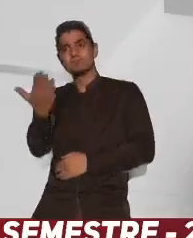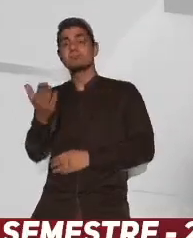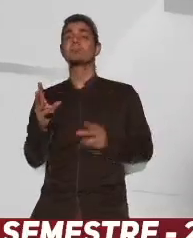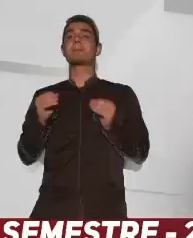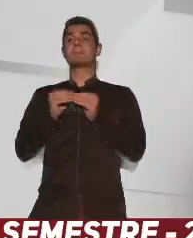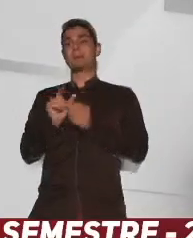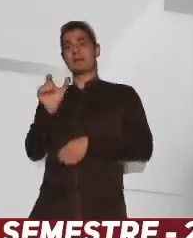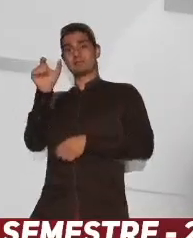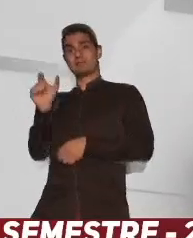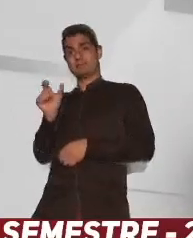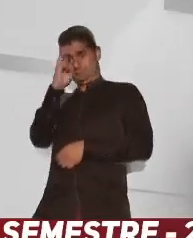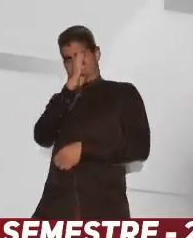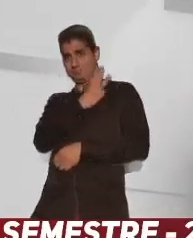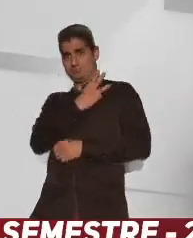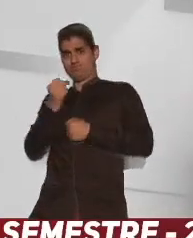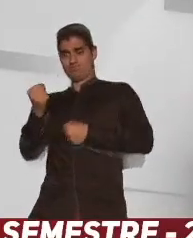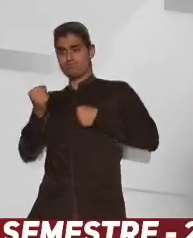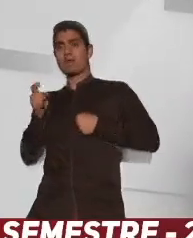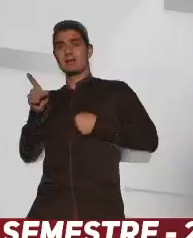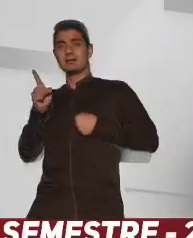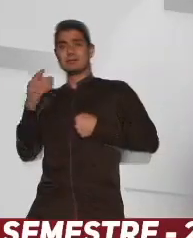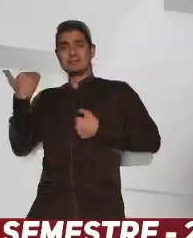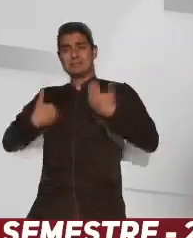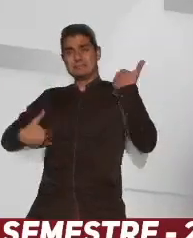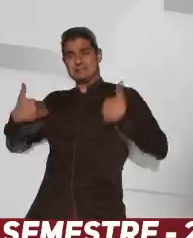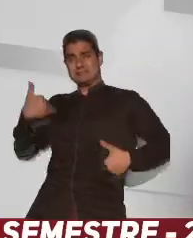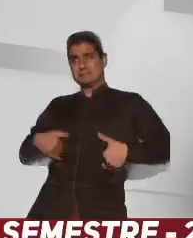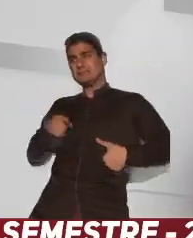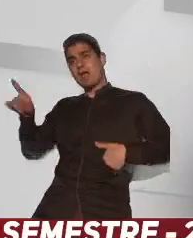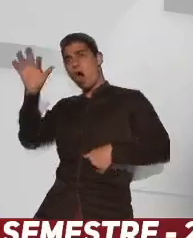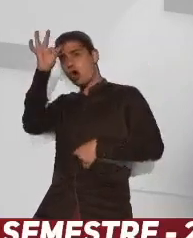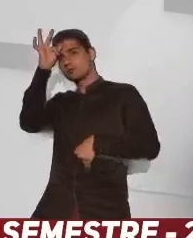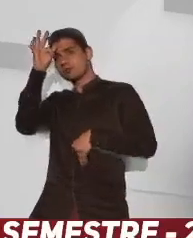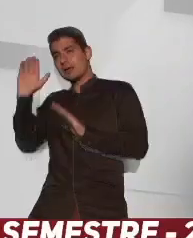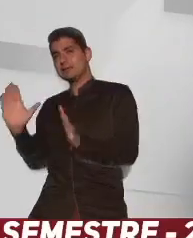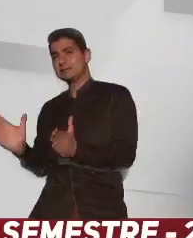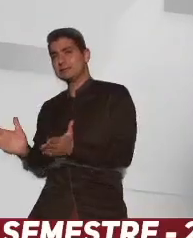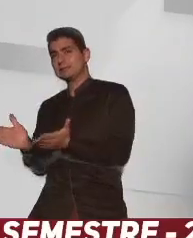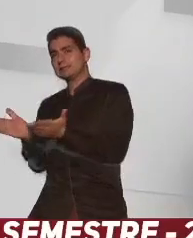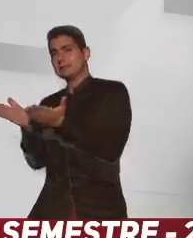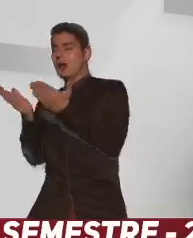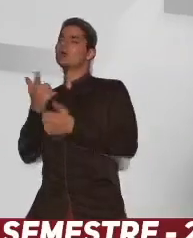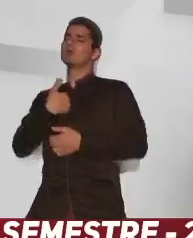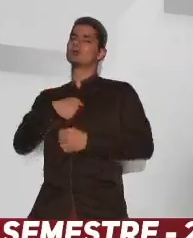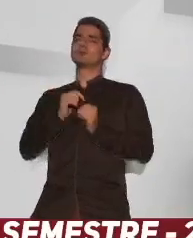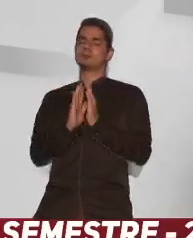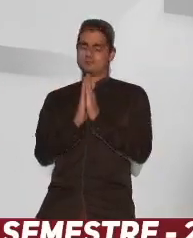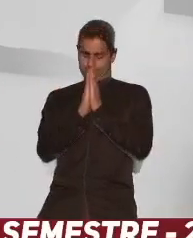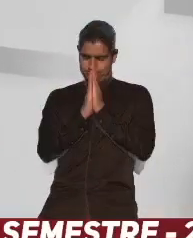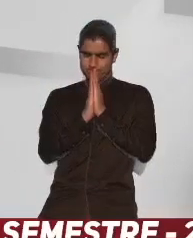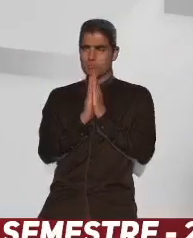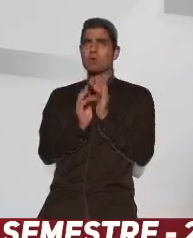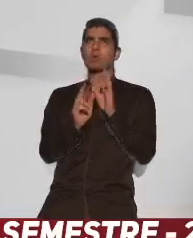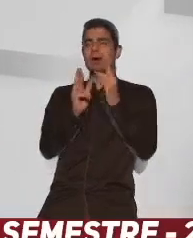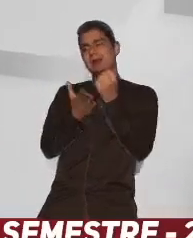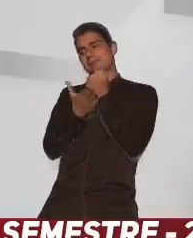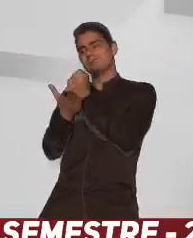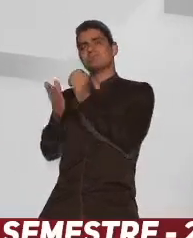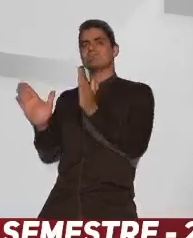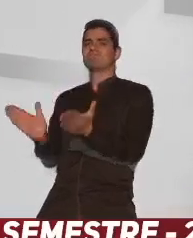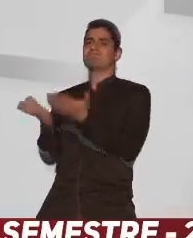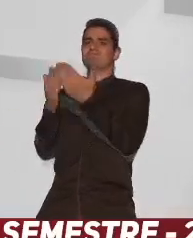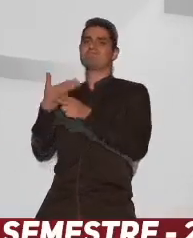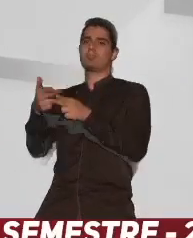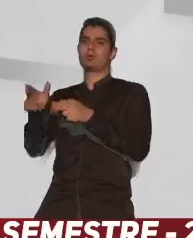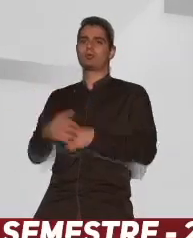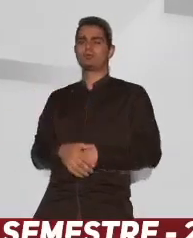que a esta hora se recupera en centros asistenciales en Norte de Santander y hacemos votos por su pronta recuperación. Honor